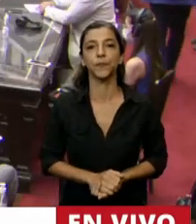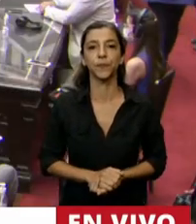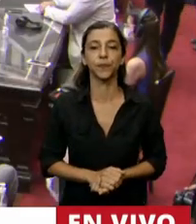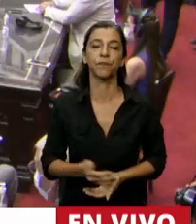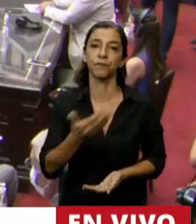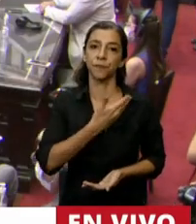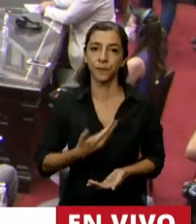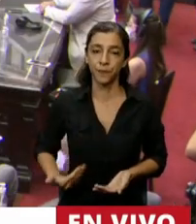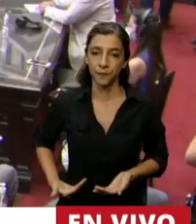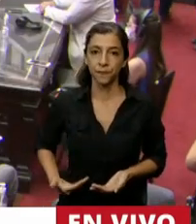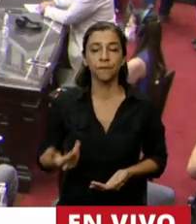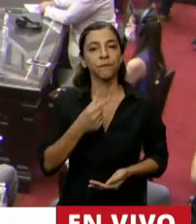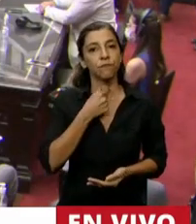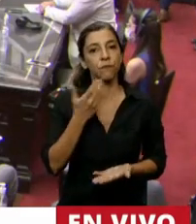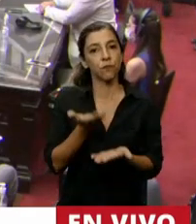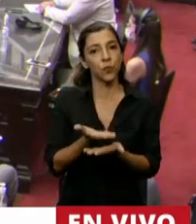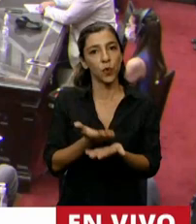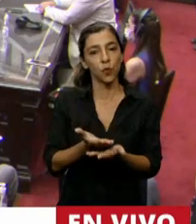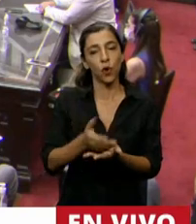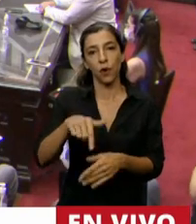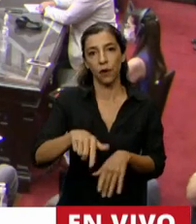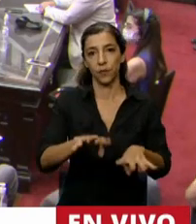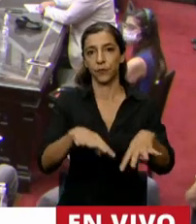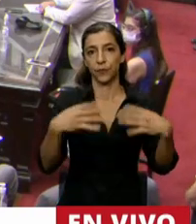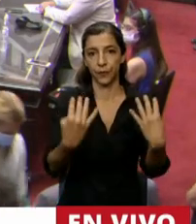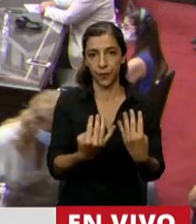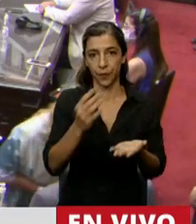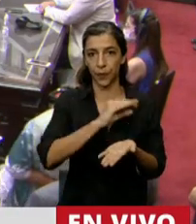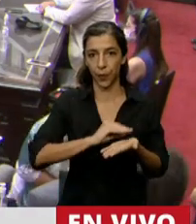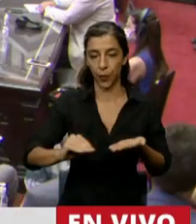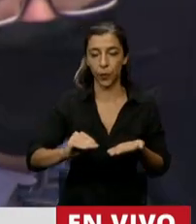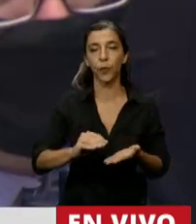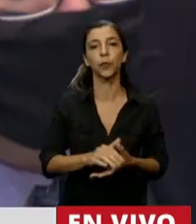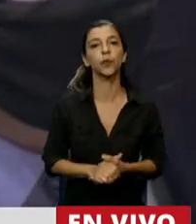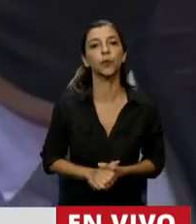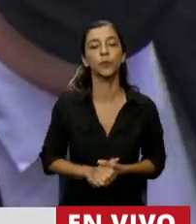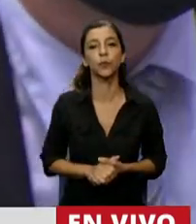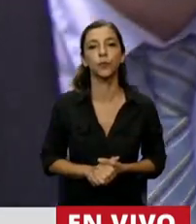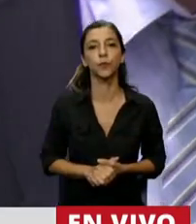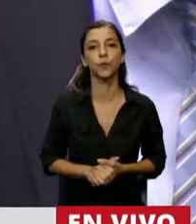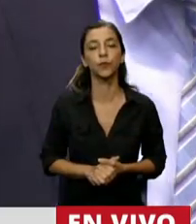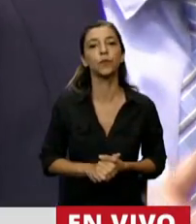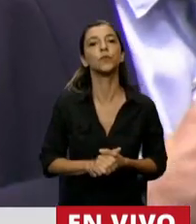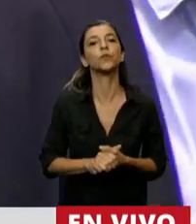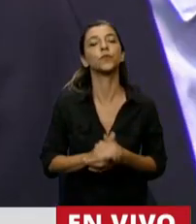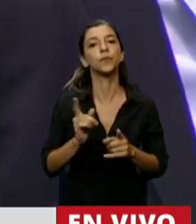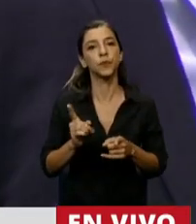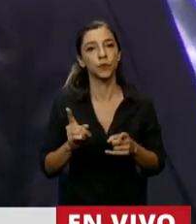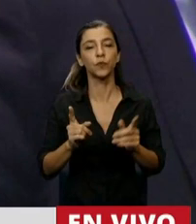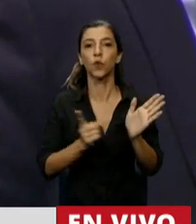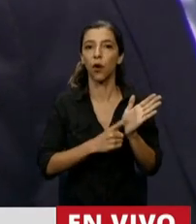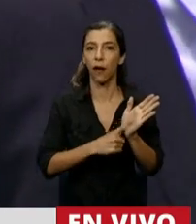presidente, quiero proponer a esta honorable Cámara, en términos del artículo 71 de